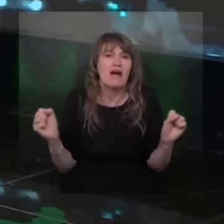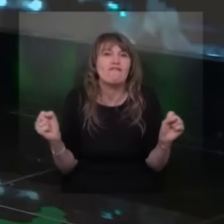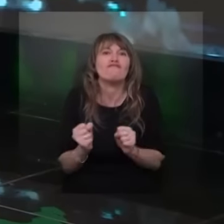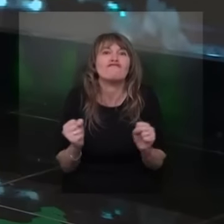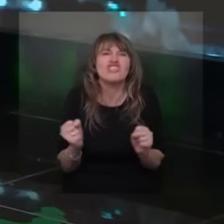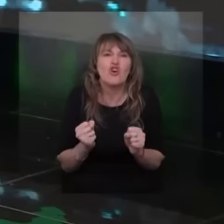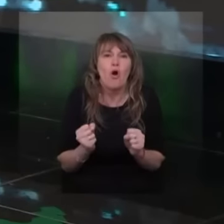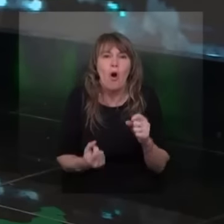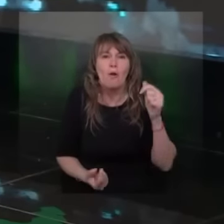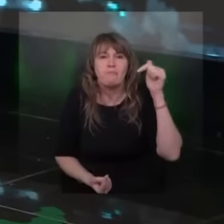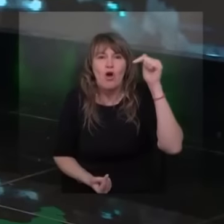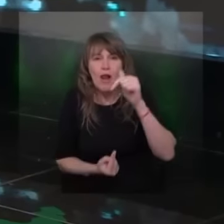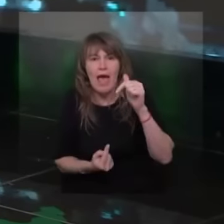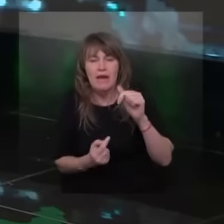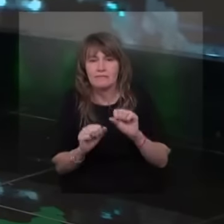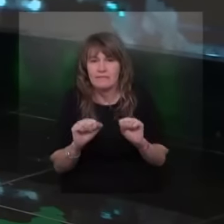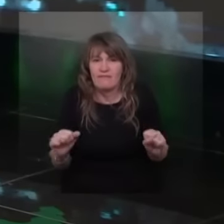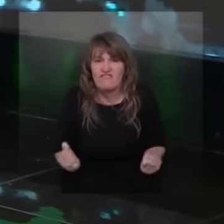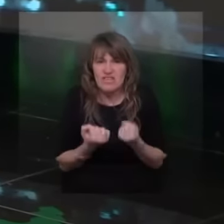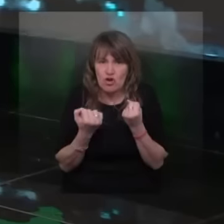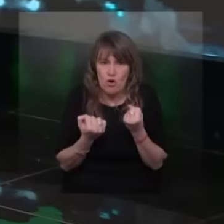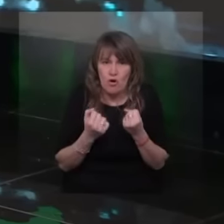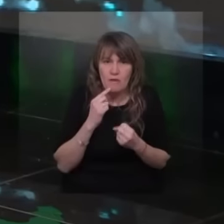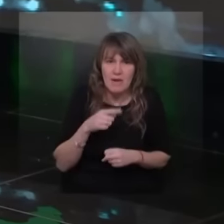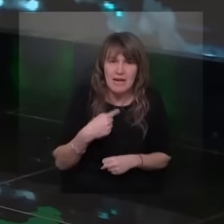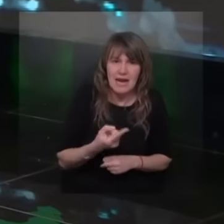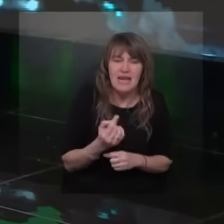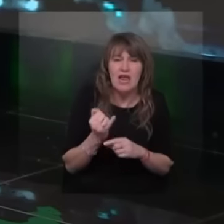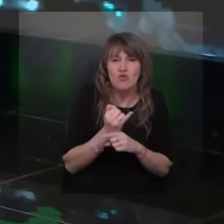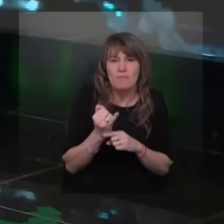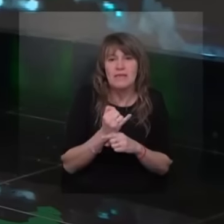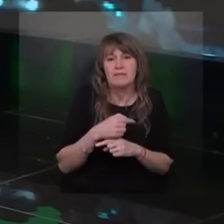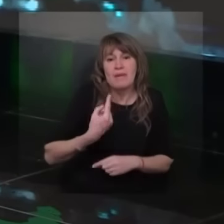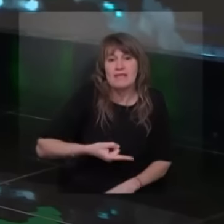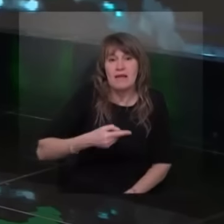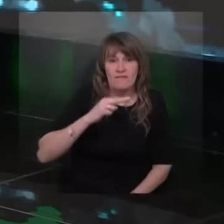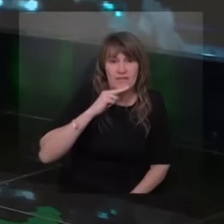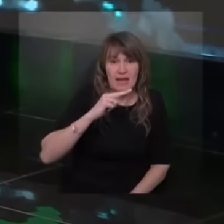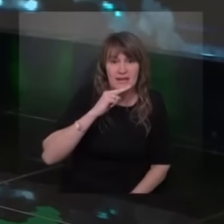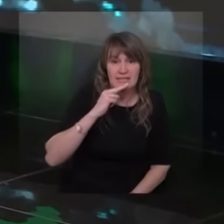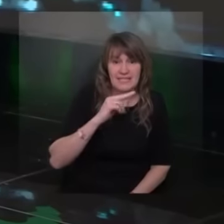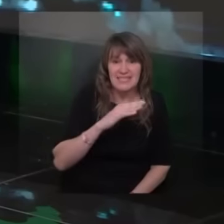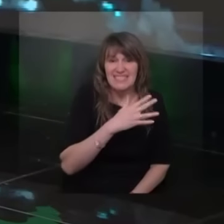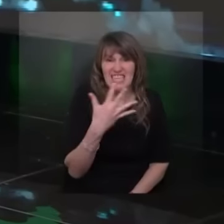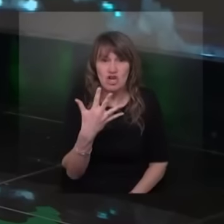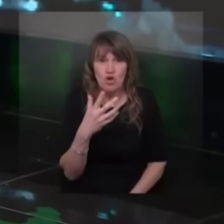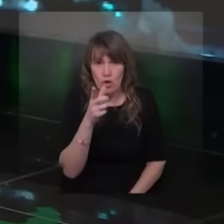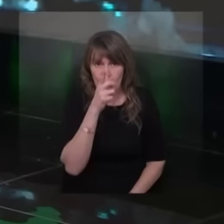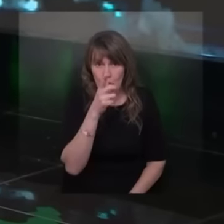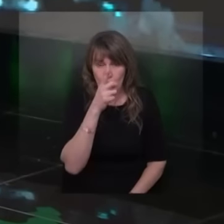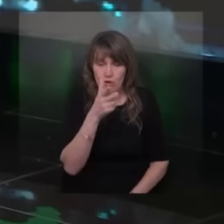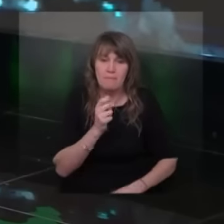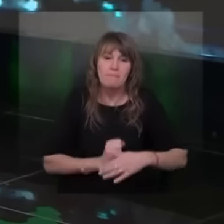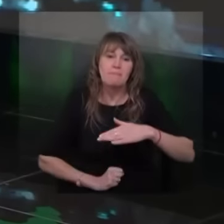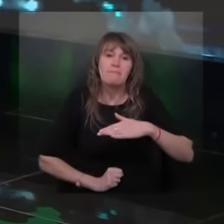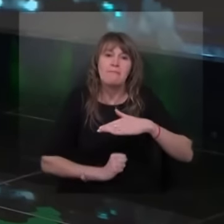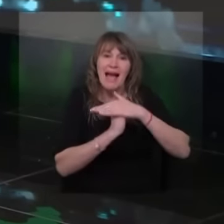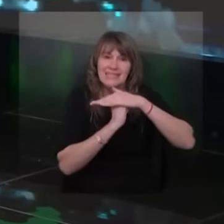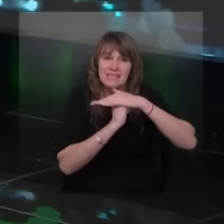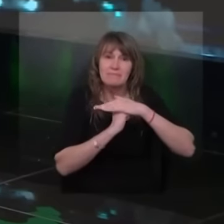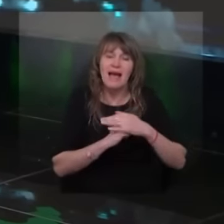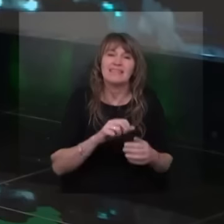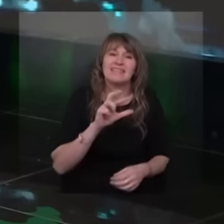polar que está pronosticada por inumet pero mañana viernes 5 de Julio la máxima en este momento está prevista en los